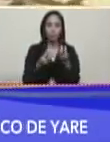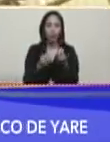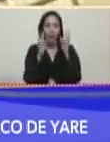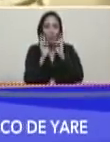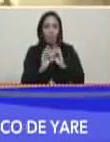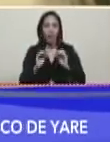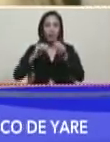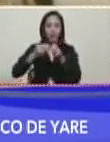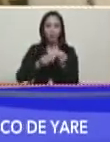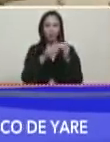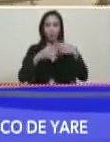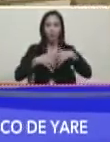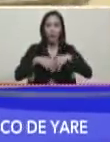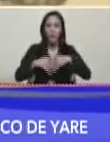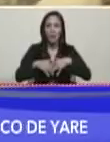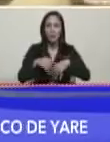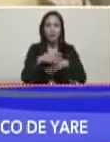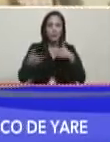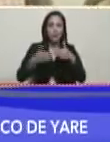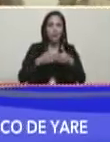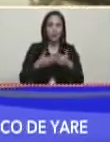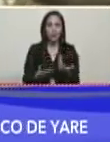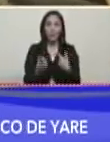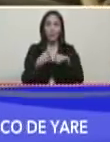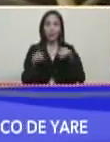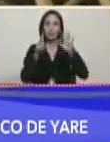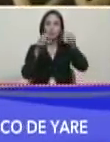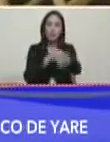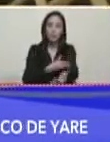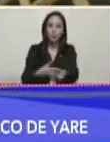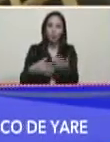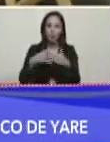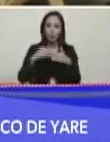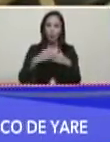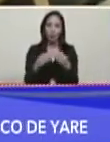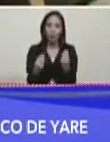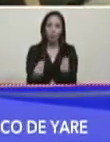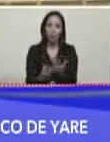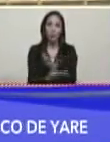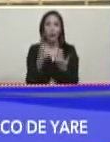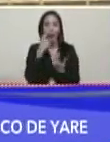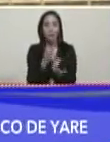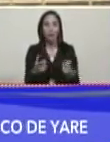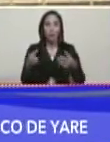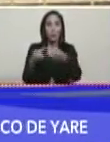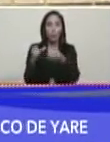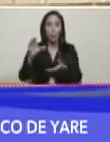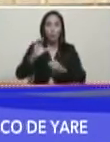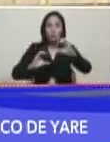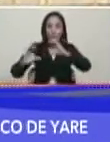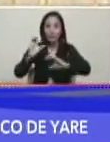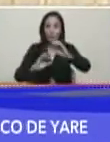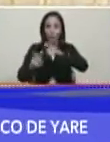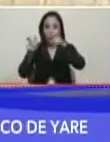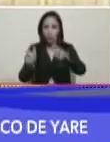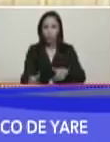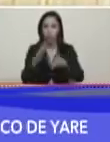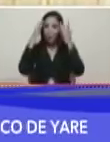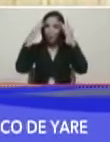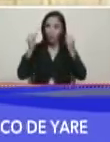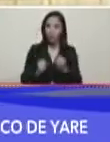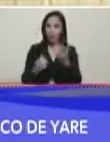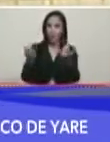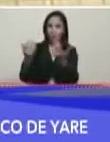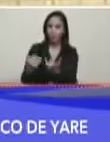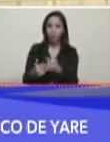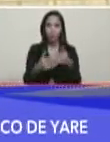mantenimiento, para la recuperación. Inmediatamente, por instrucciones suyas, creamos el Consejo Científico del Estado Miranda, donde convocamos a todas las